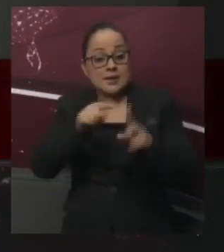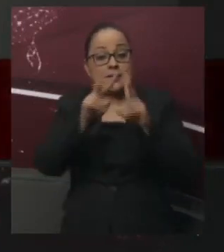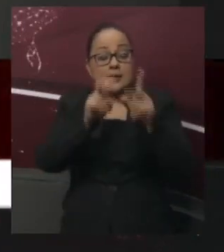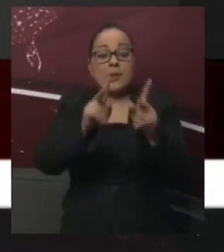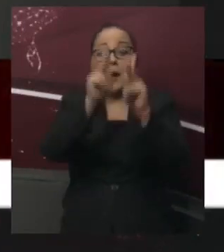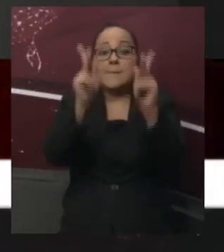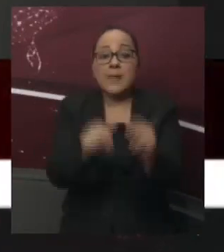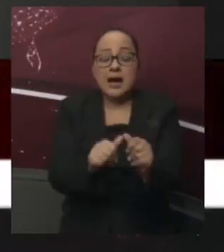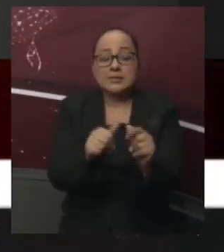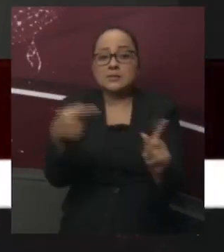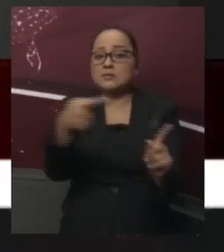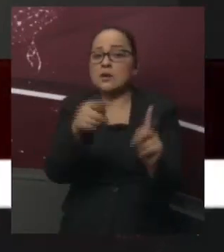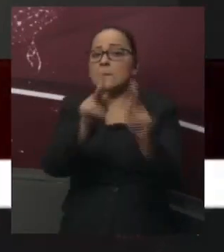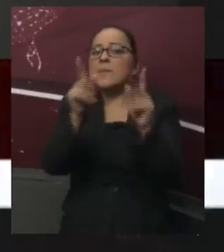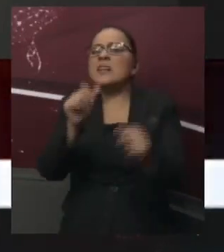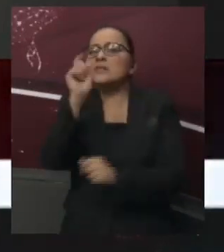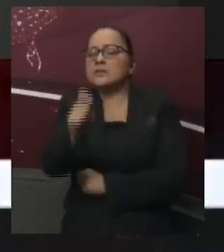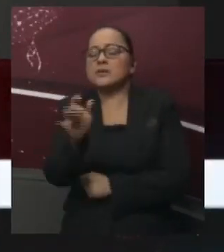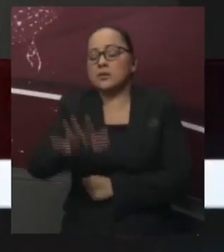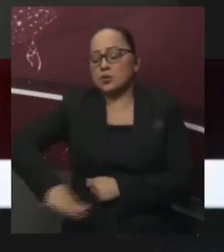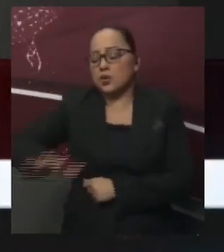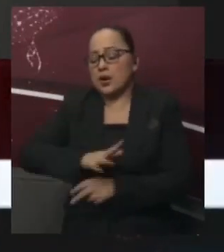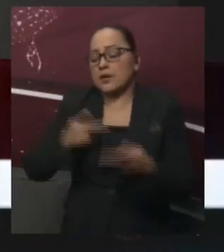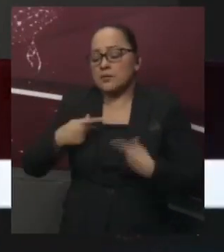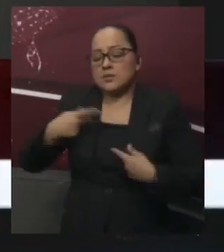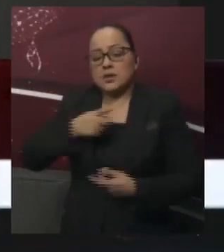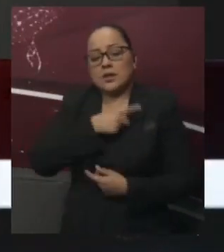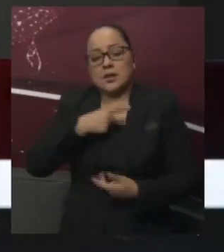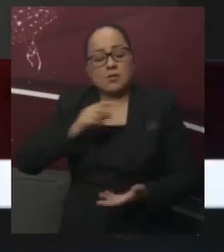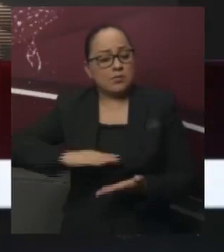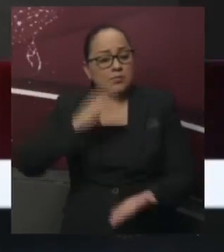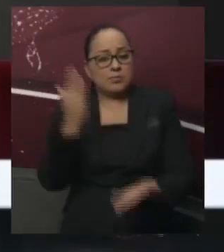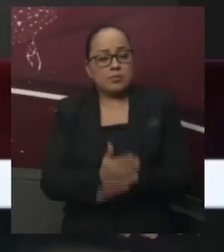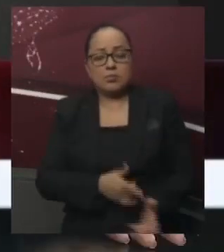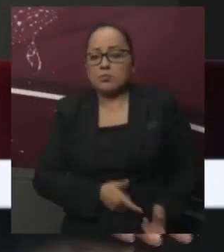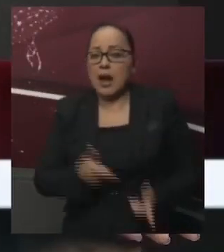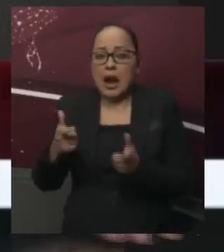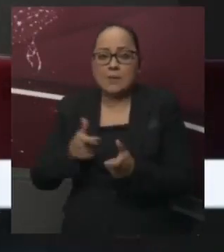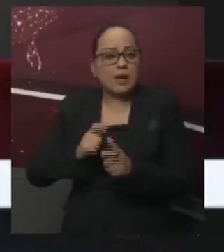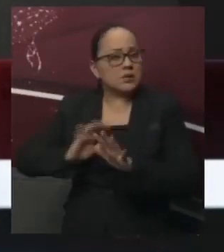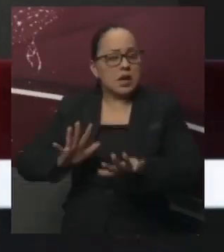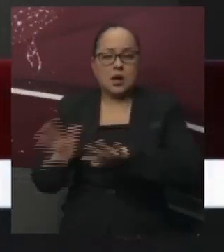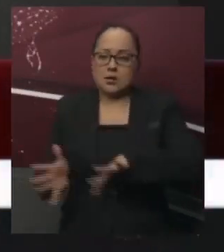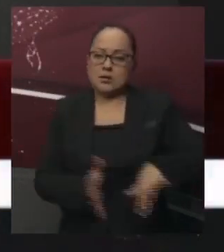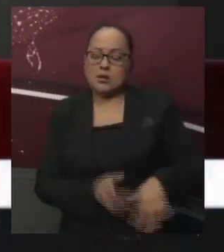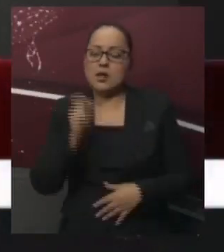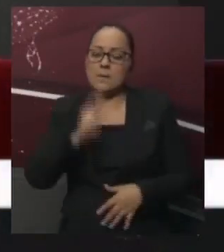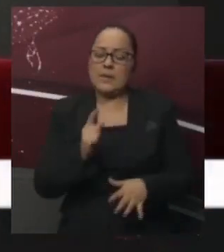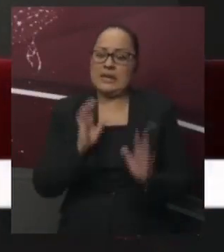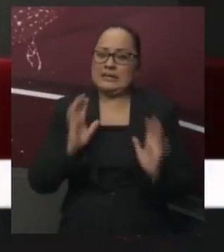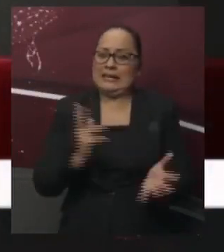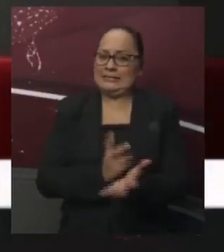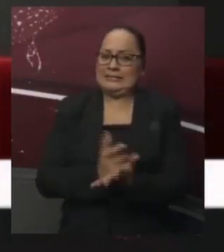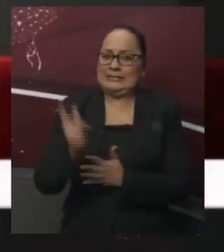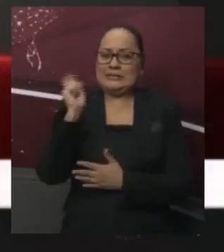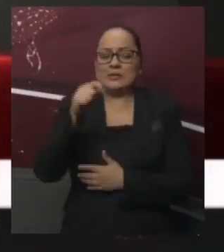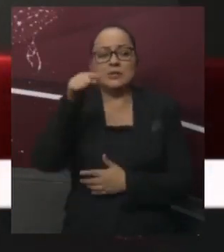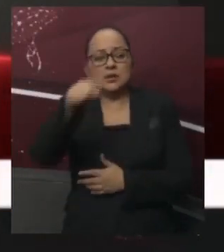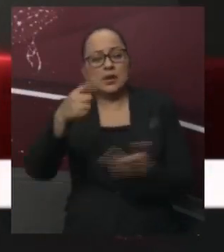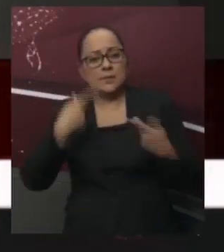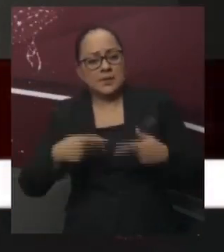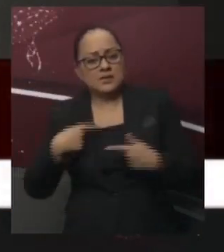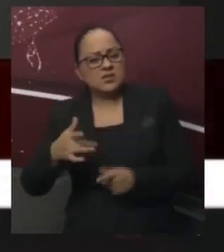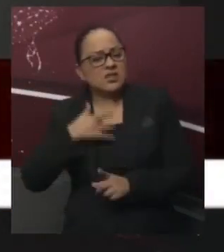pacificación, tenemos que convencer al ciudadano de deponer las armas, pero también en casos extremos, también tenemos que hablar con el ciudadano